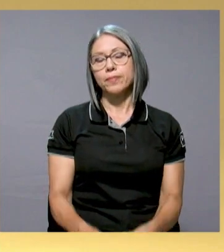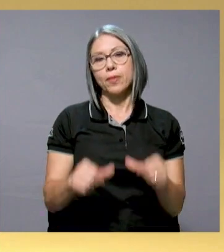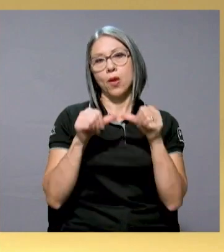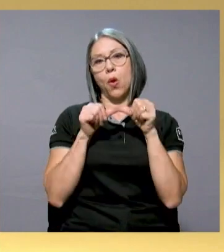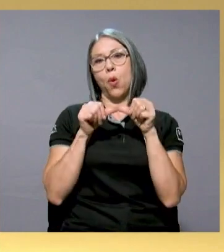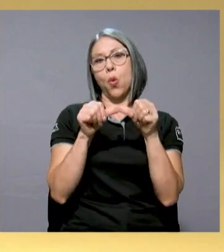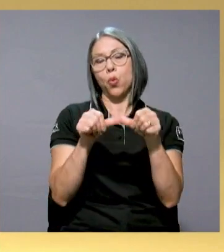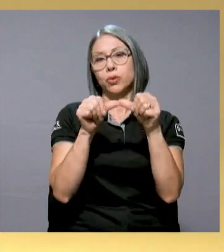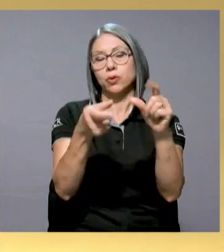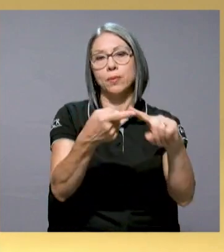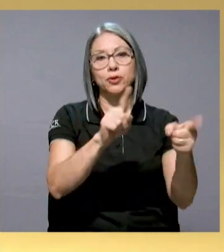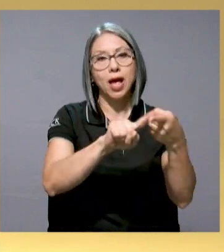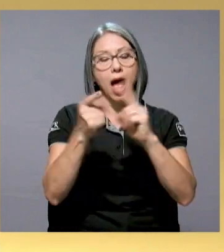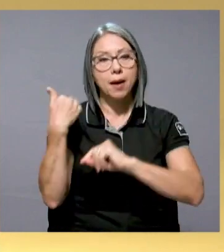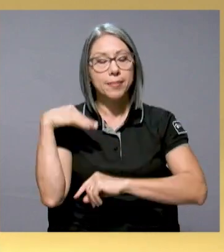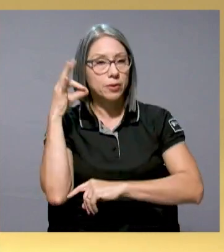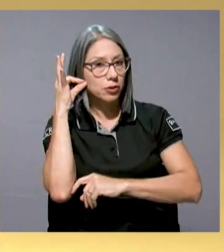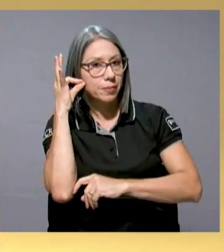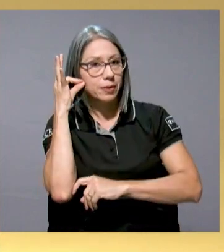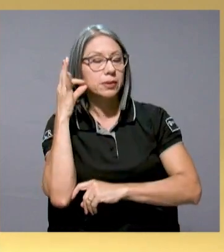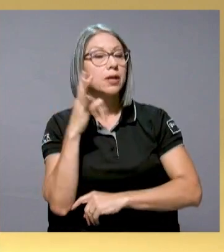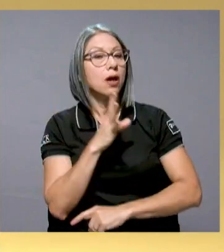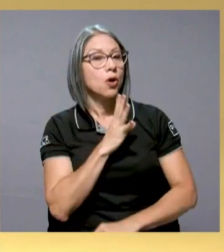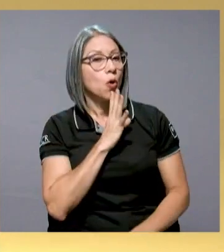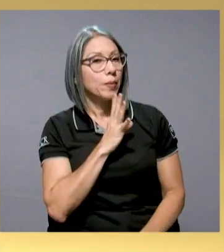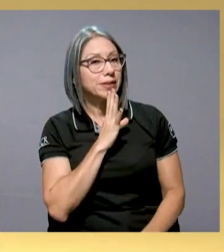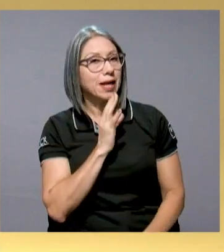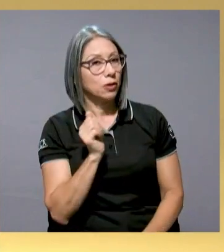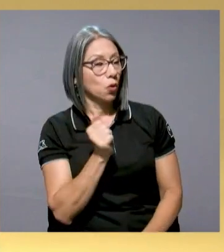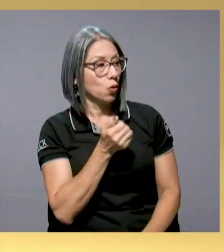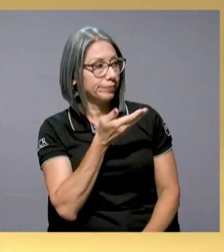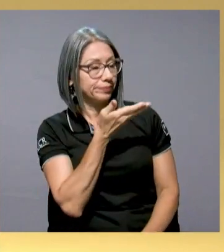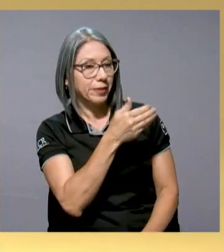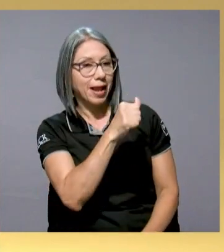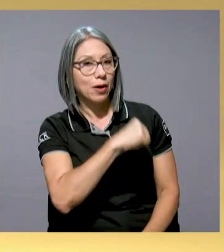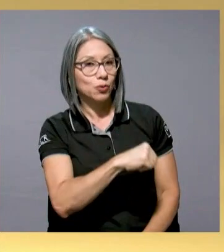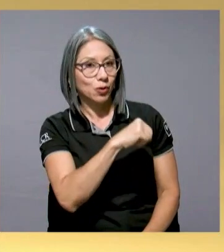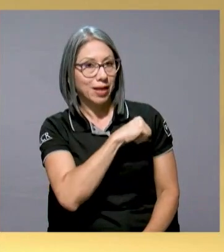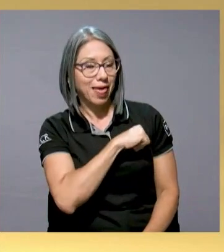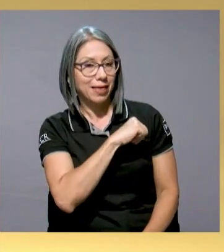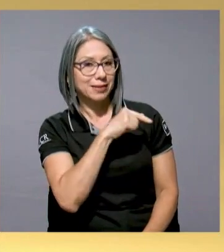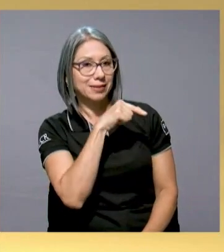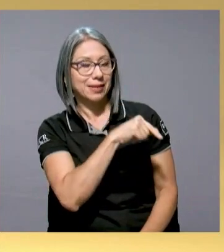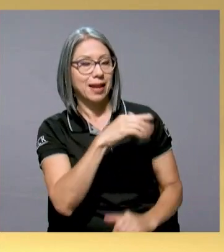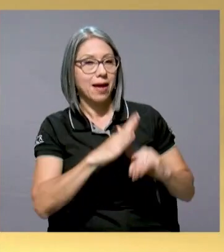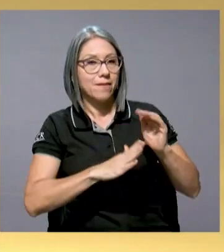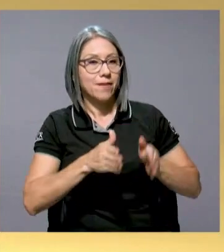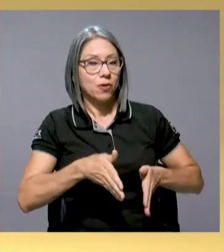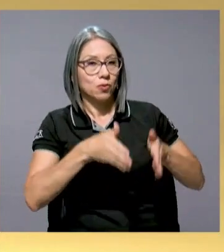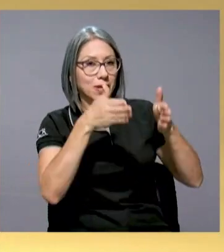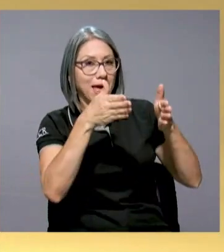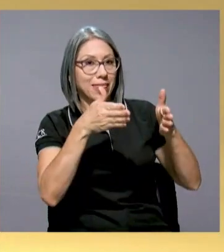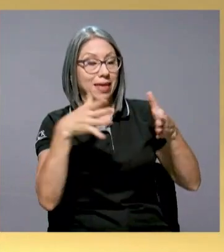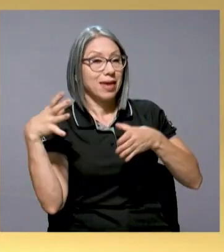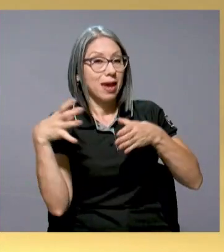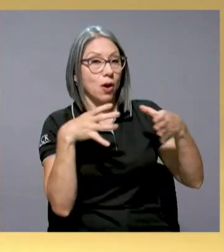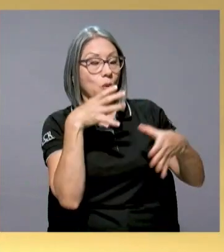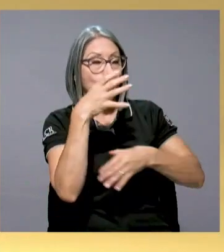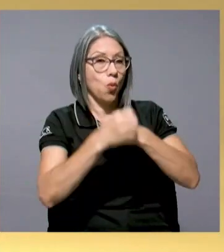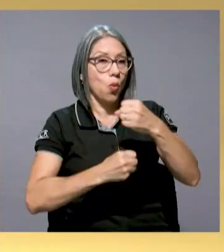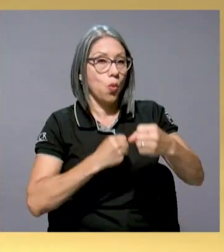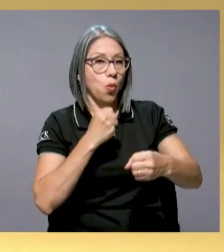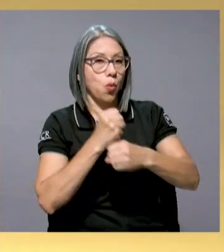Continuamos, amigas y amigos, conversando con las autoridades de esta facultad que cumple 80